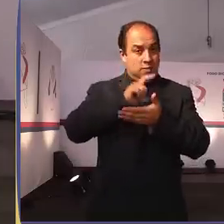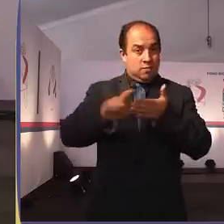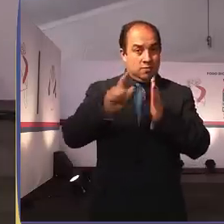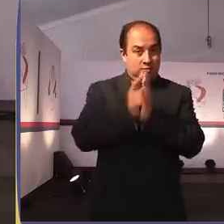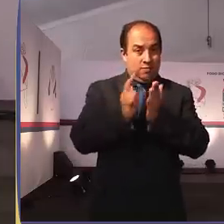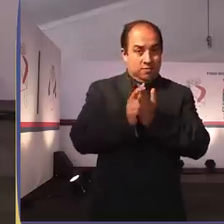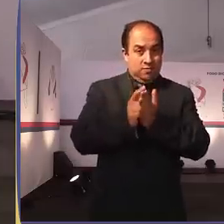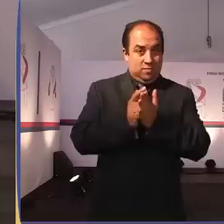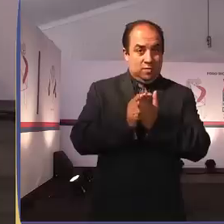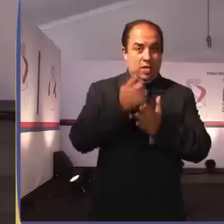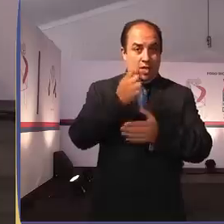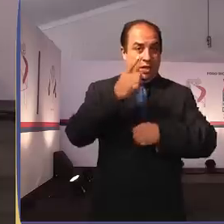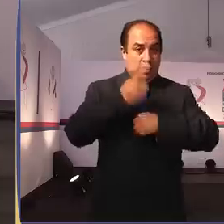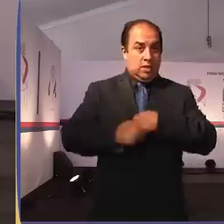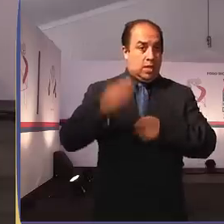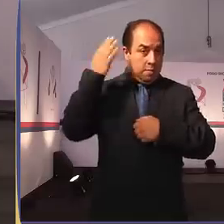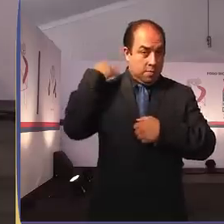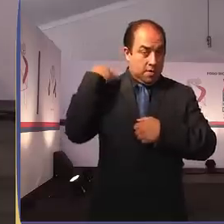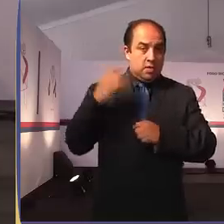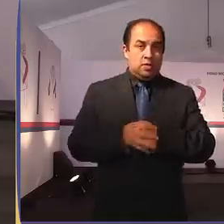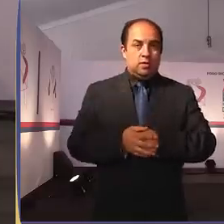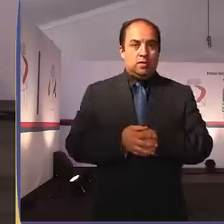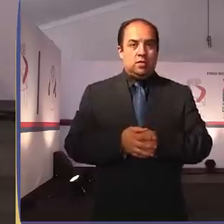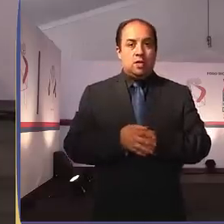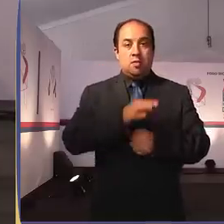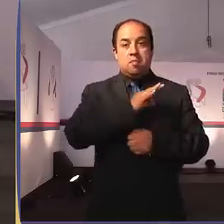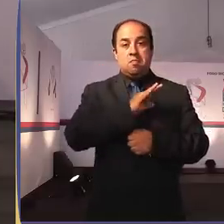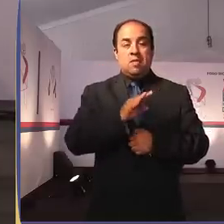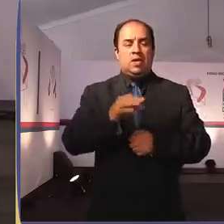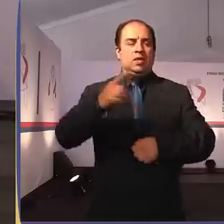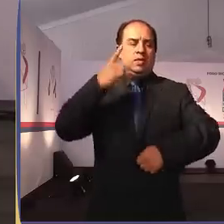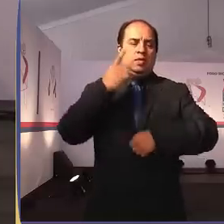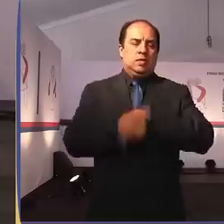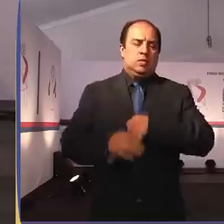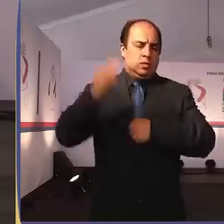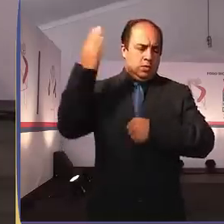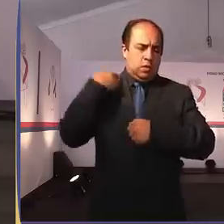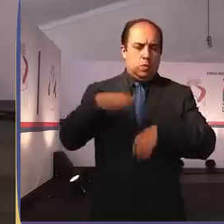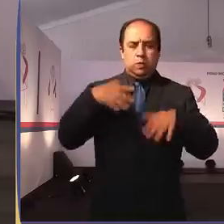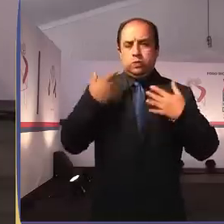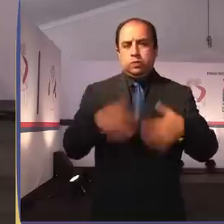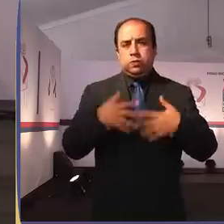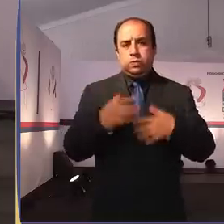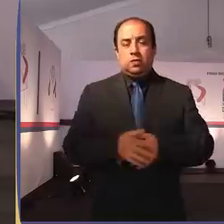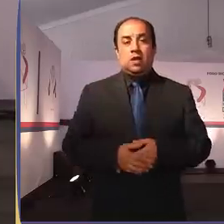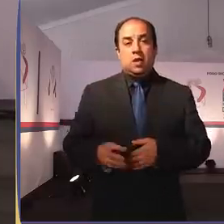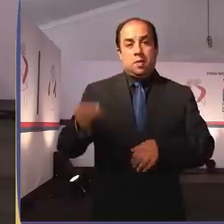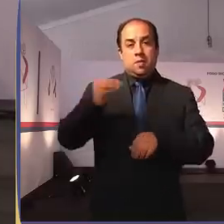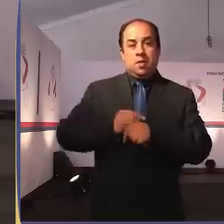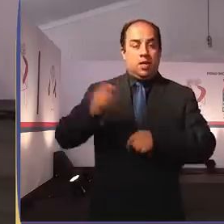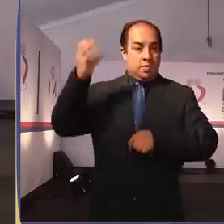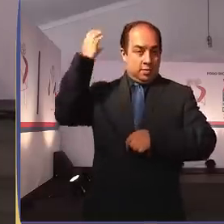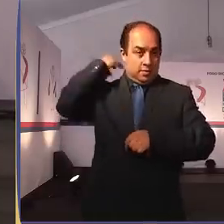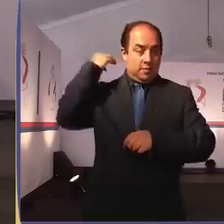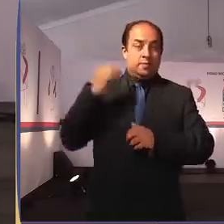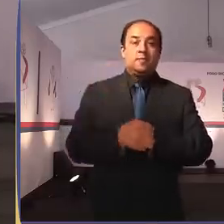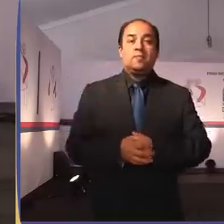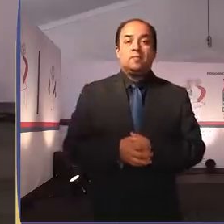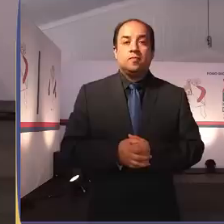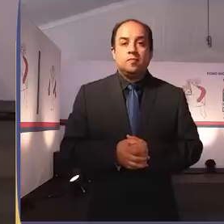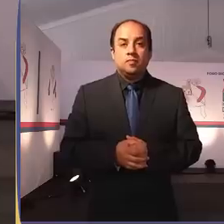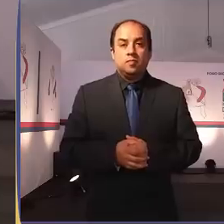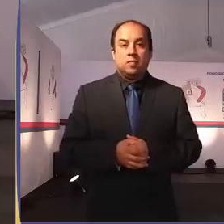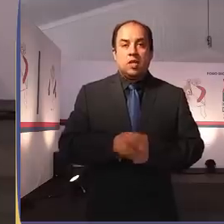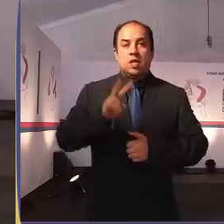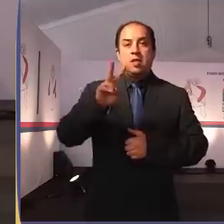la espalda, porque puede irles de la fregada a la espalda de ustedes con un libro así colocado atrás. A ver, no,